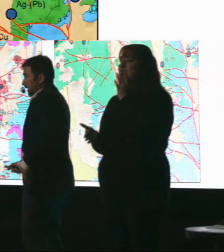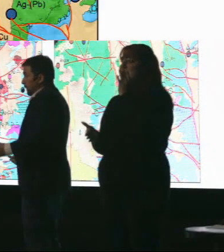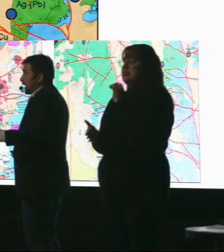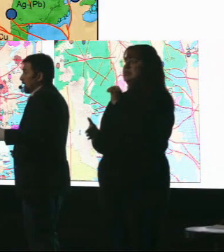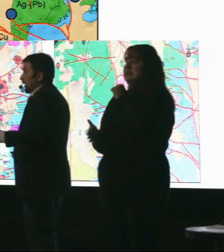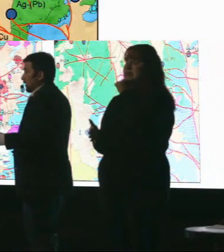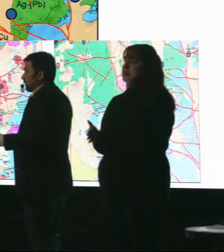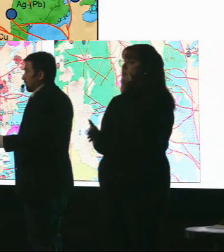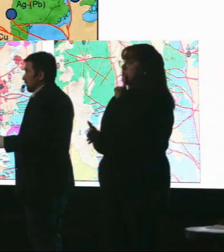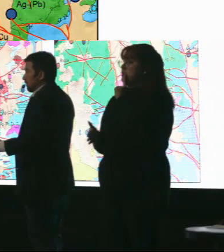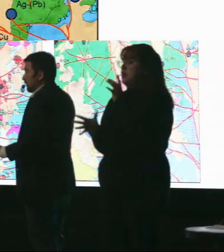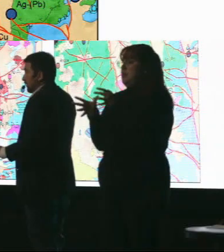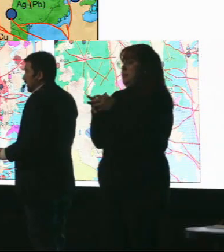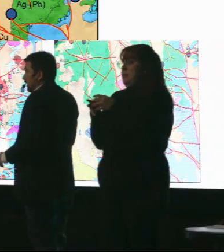minería.